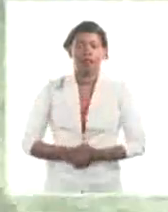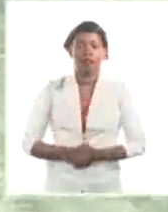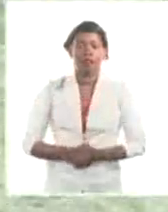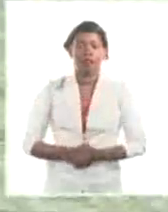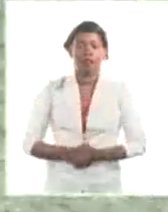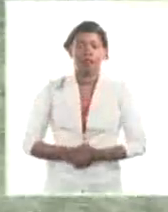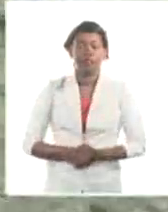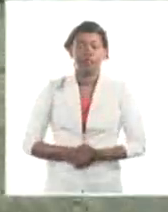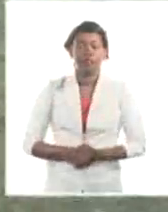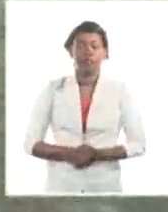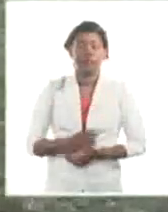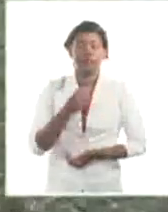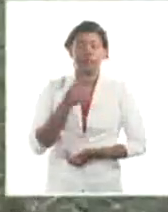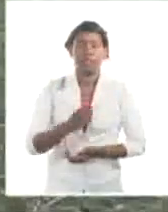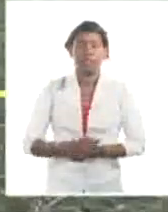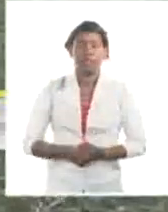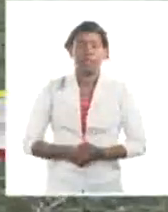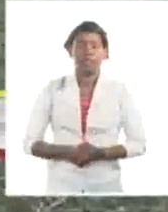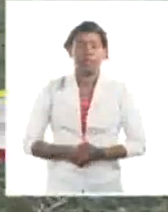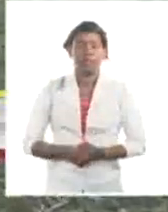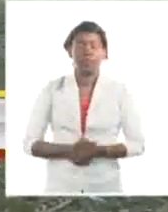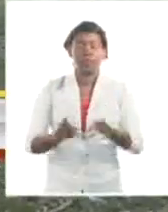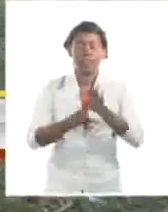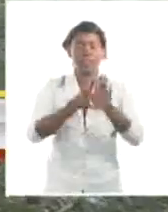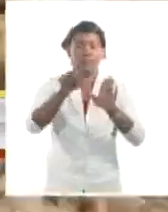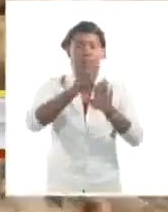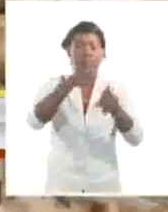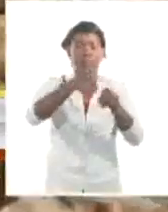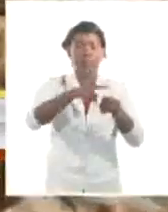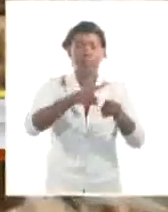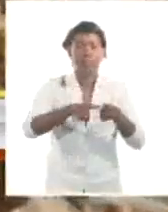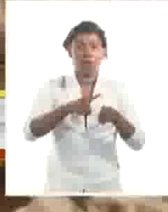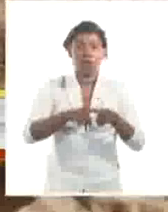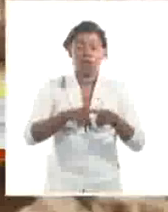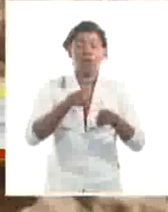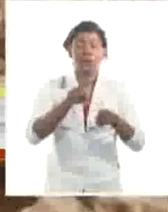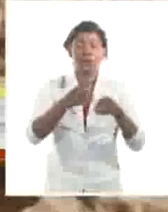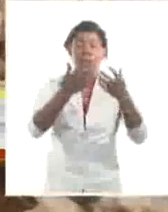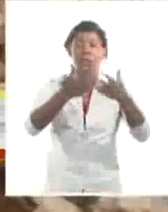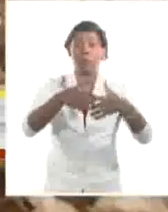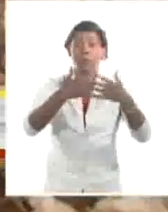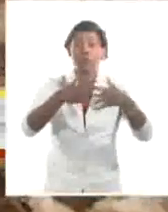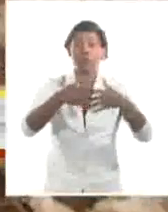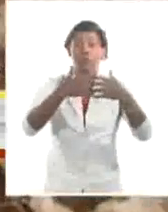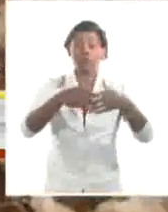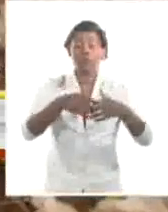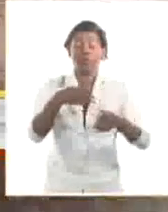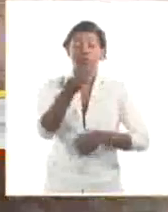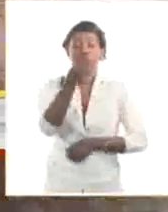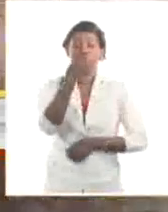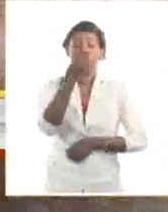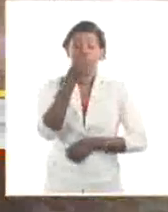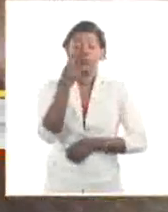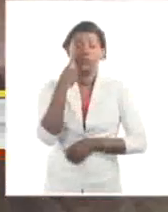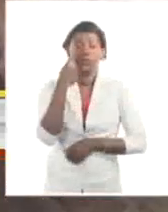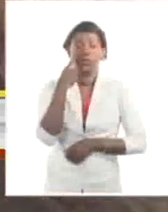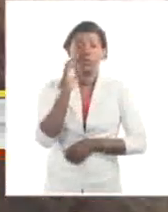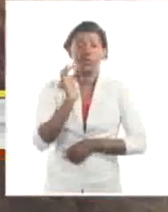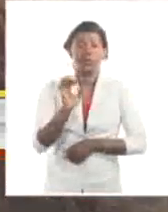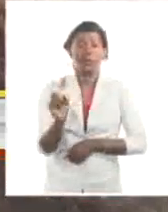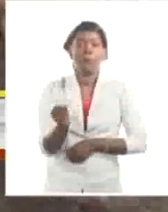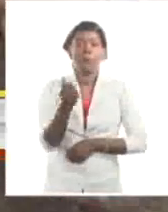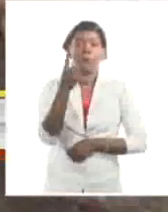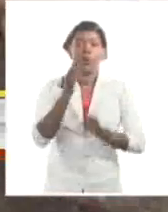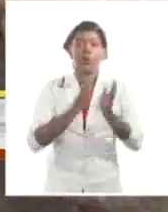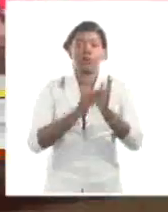un incremento de la actividad delictiva contra las producciones agropecuarias se registró en el primer trimestre del actual año